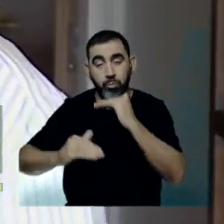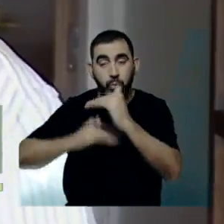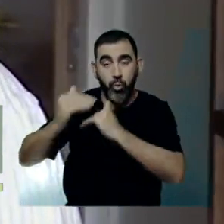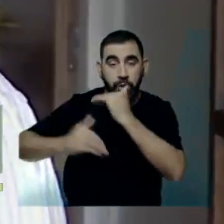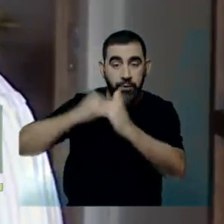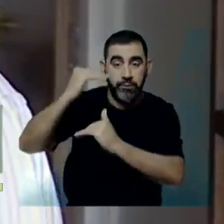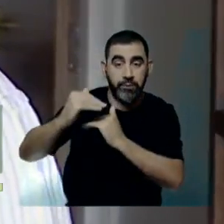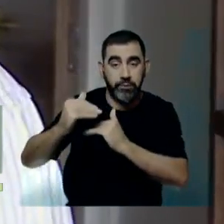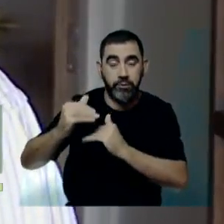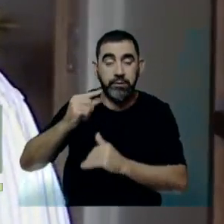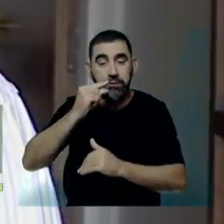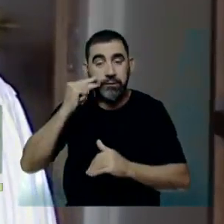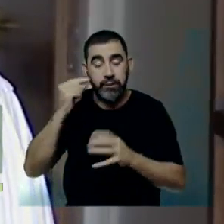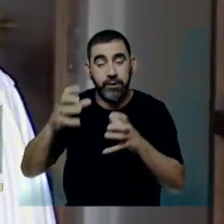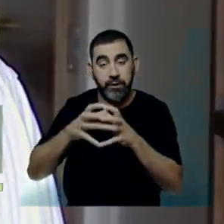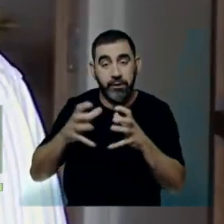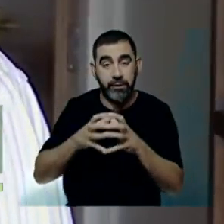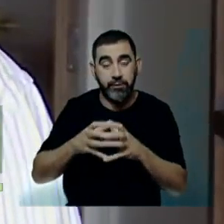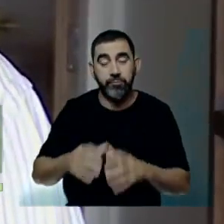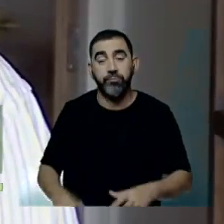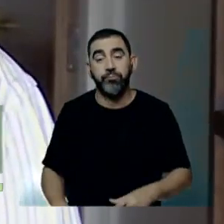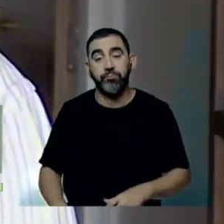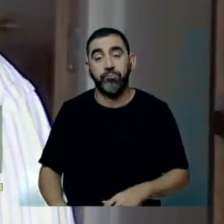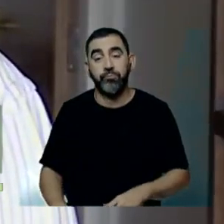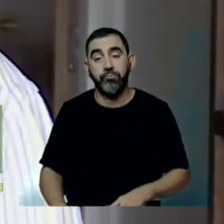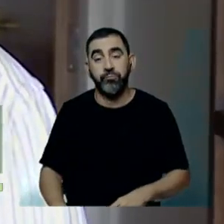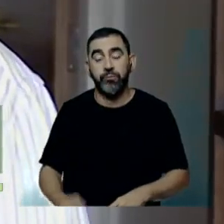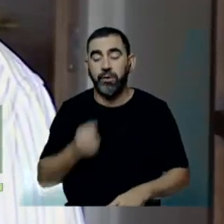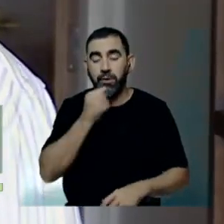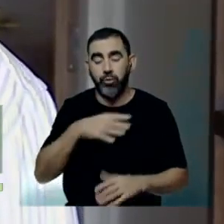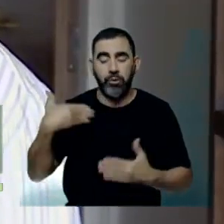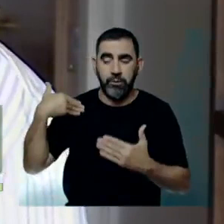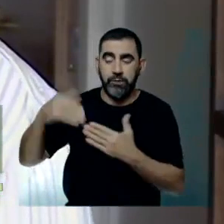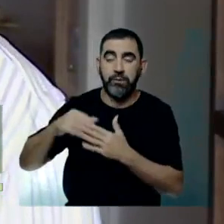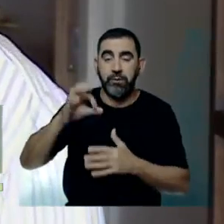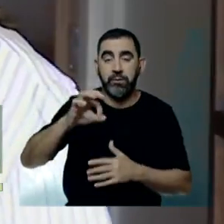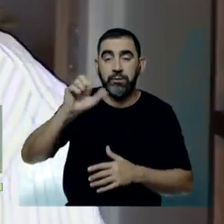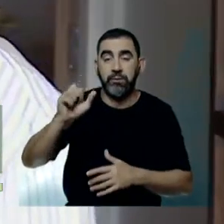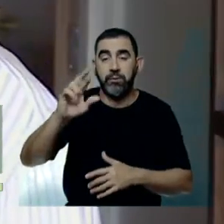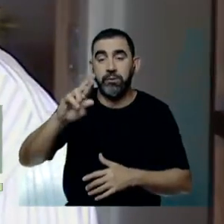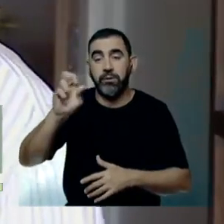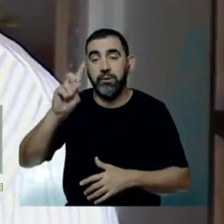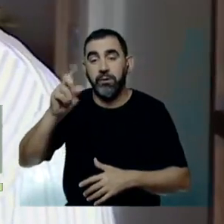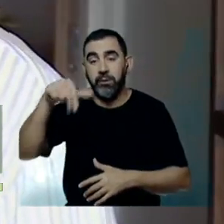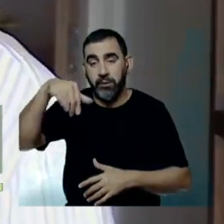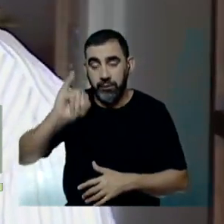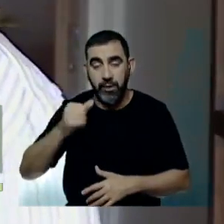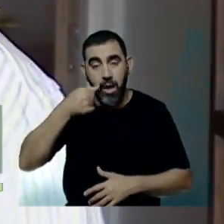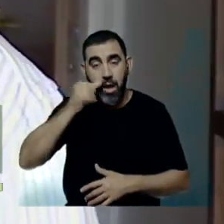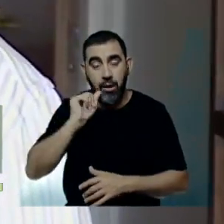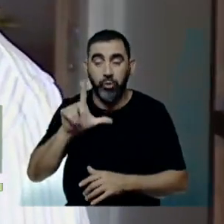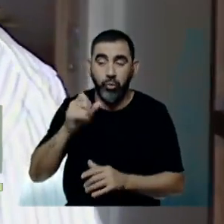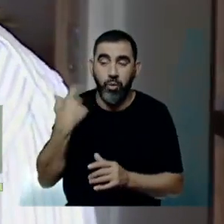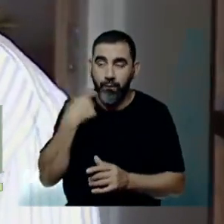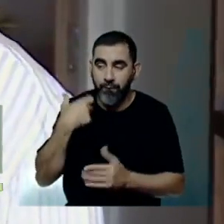progresista, un gran espacio sereñista en el frente, con toda esa sensibilidad, con la historia de Seregni, de Astori, por supuesto, que nos falta en